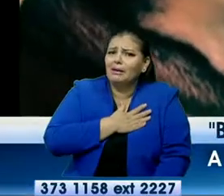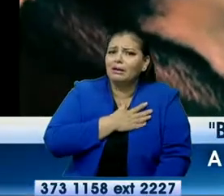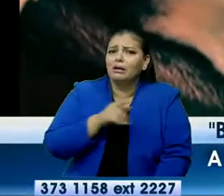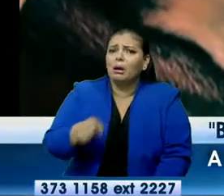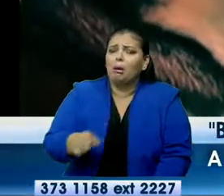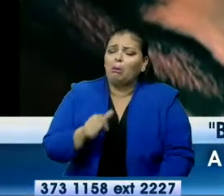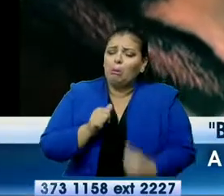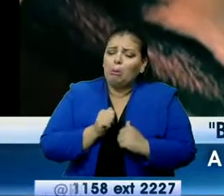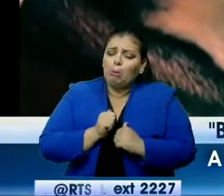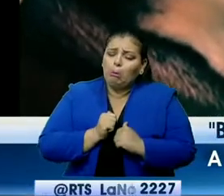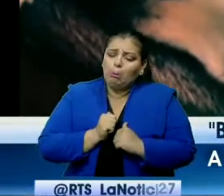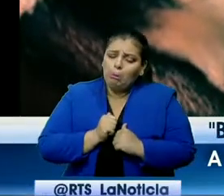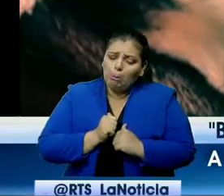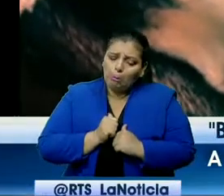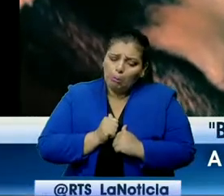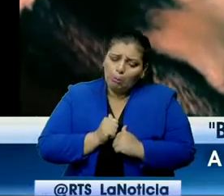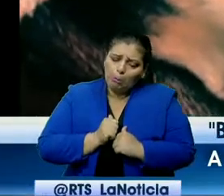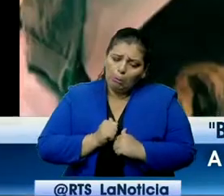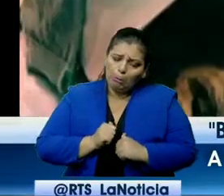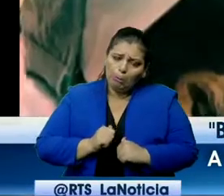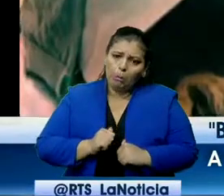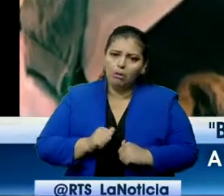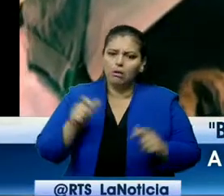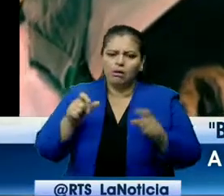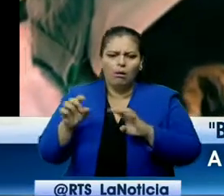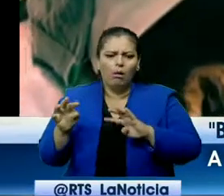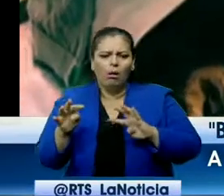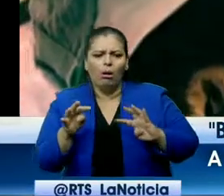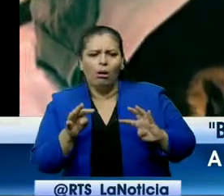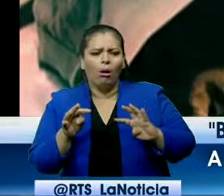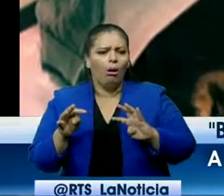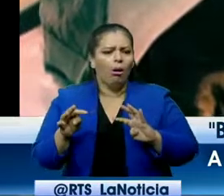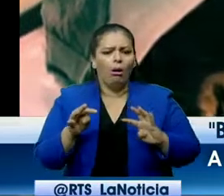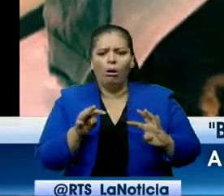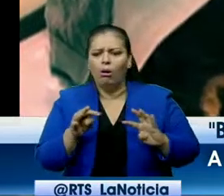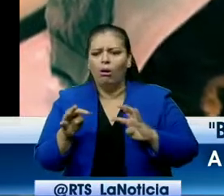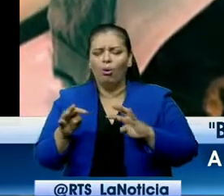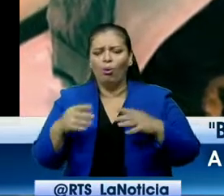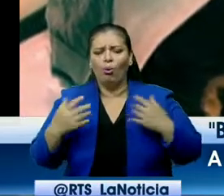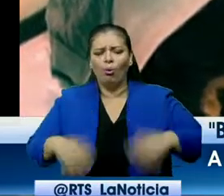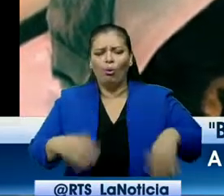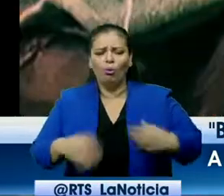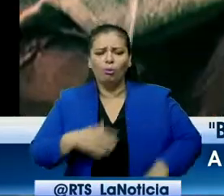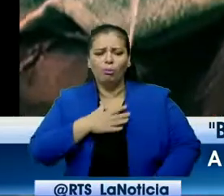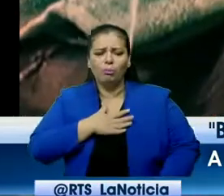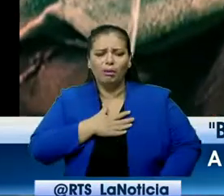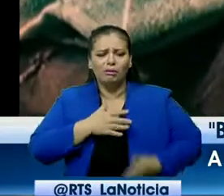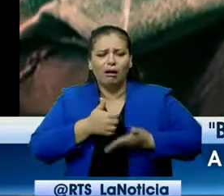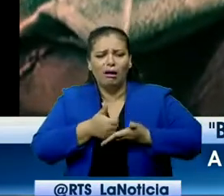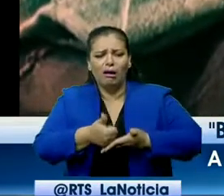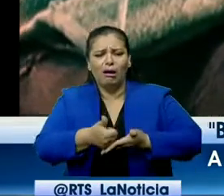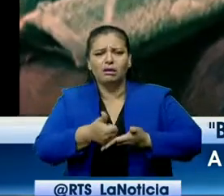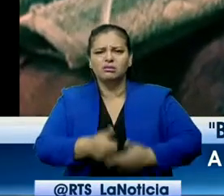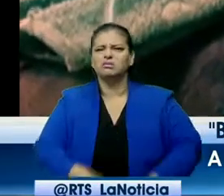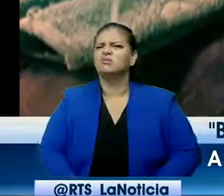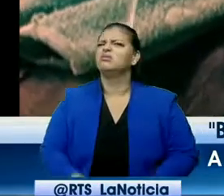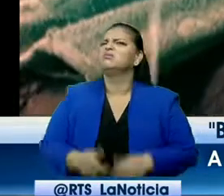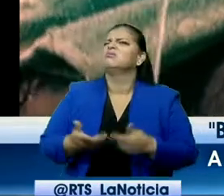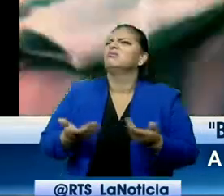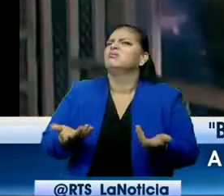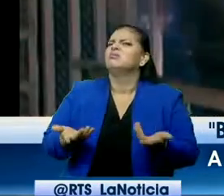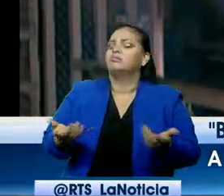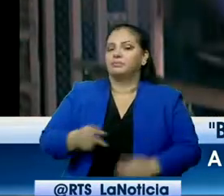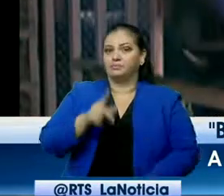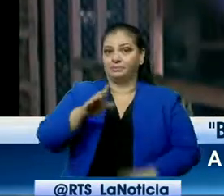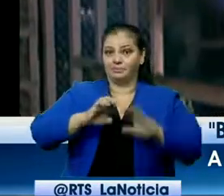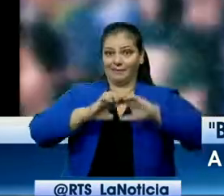el desconcierto de toda la gente presente. Brownie, la perrita, es un reflejo de la crueldad animal que se desató en un partido de